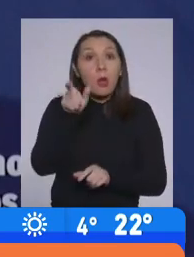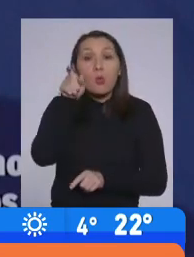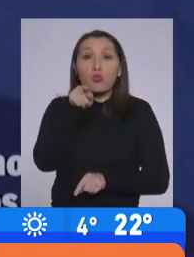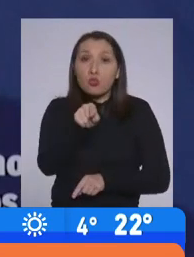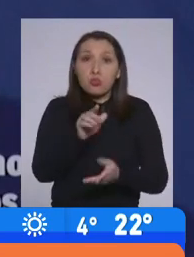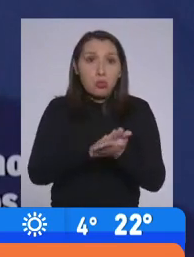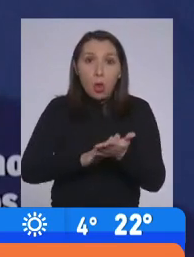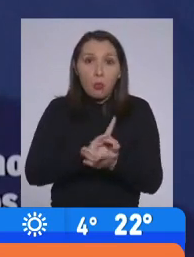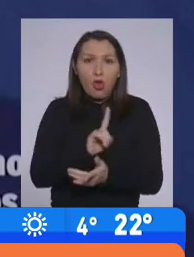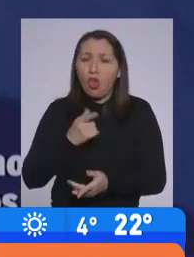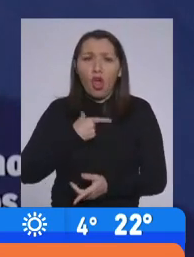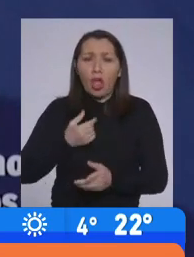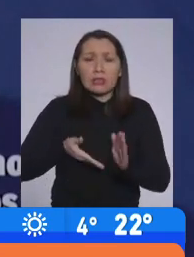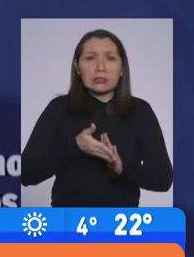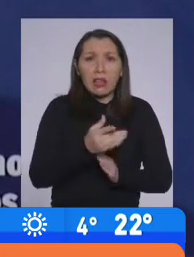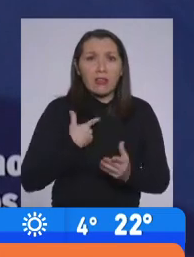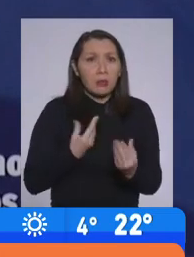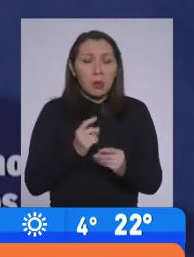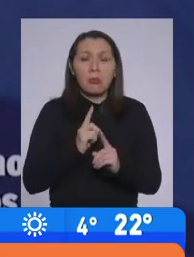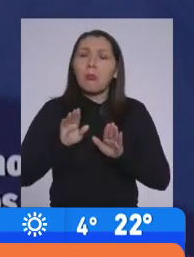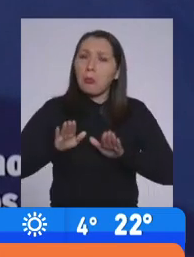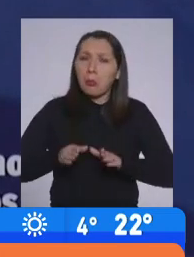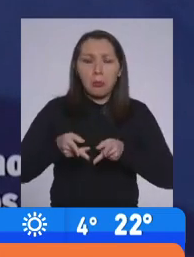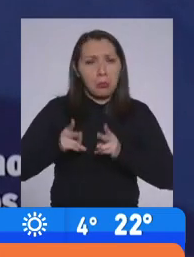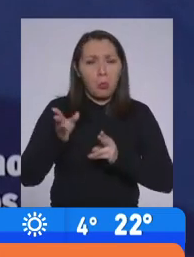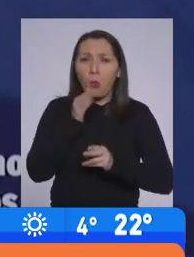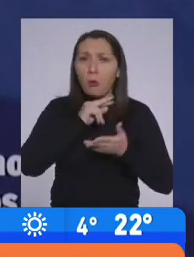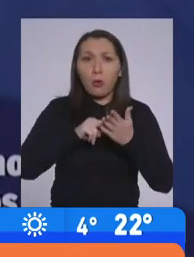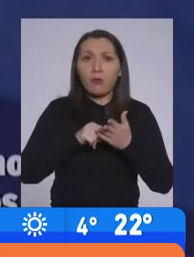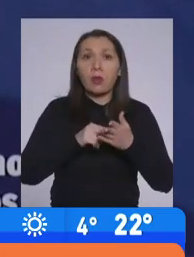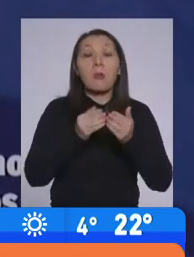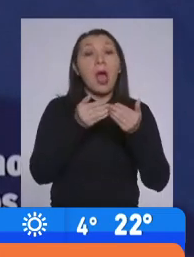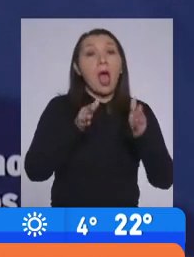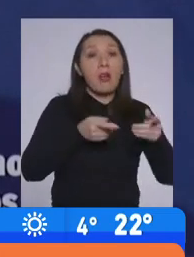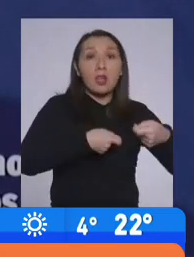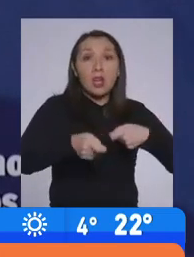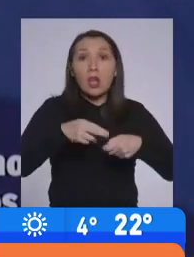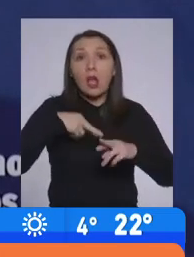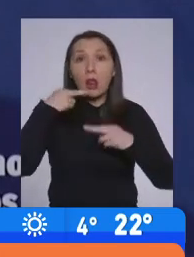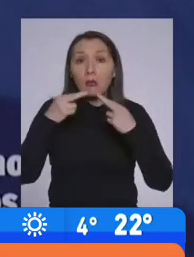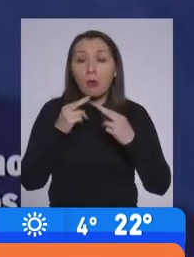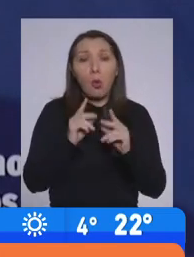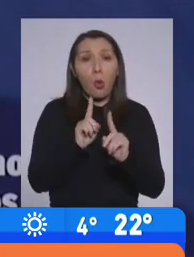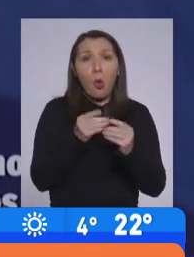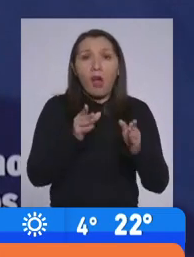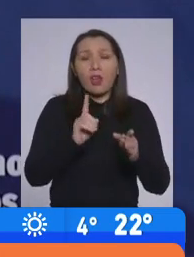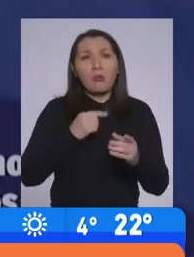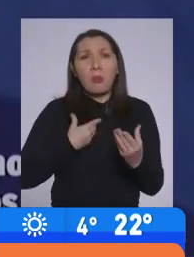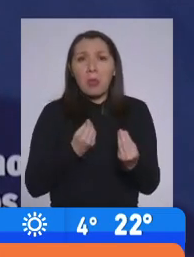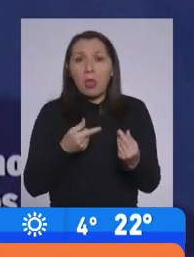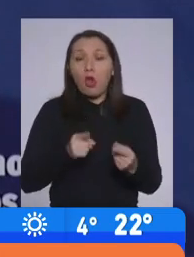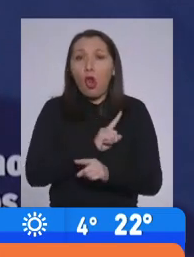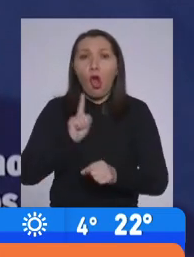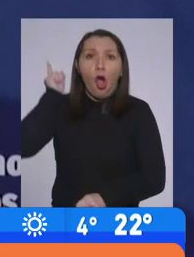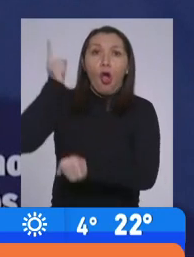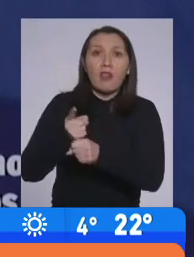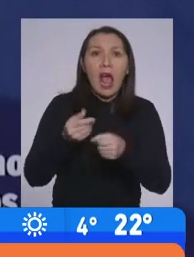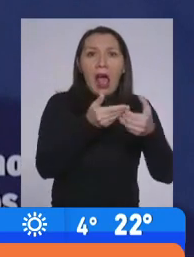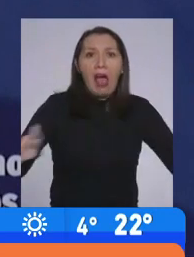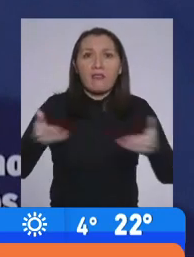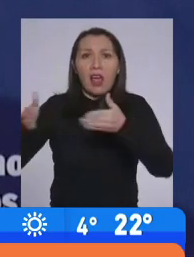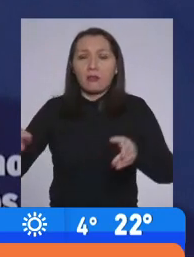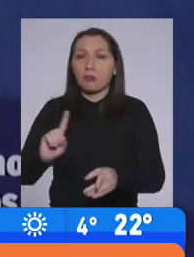quiera salir no salga aquel que no quiere abrir su pequeño café o su restaurant no lo abra no es obligatoria